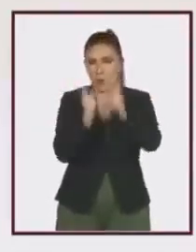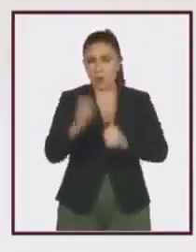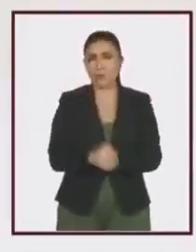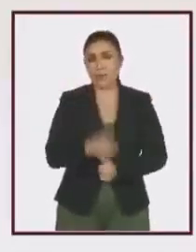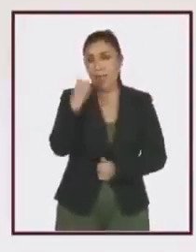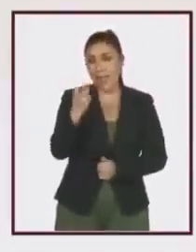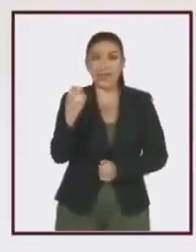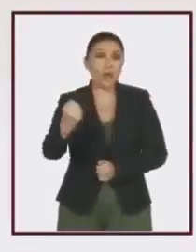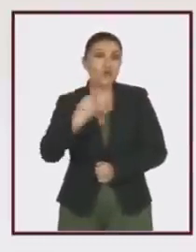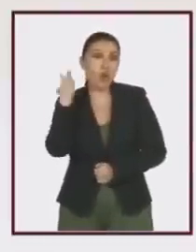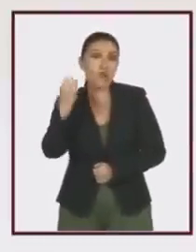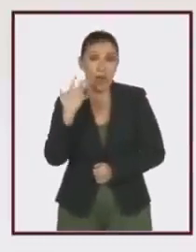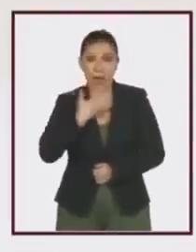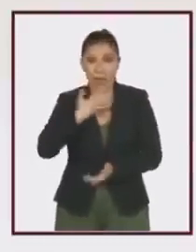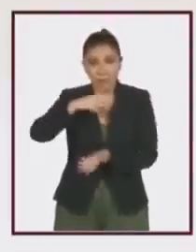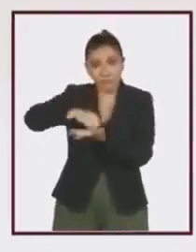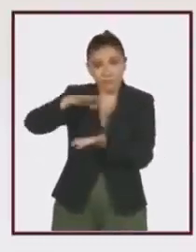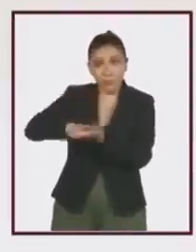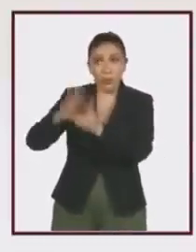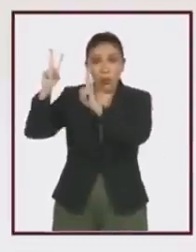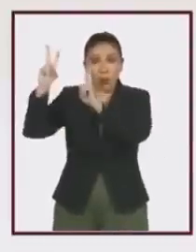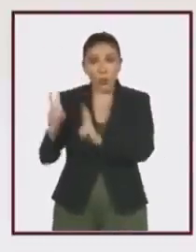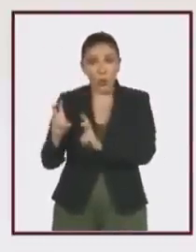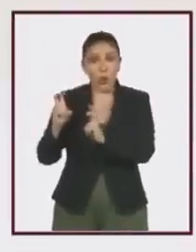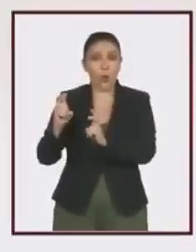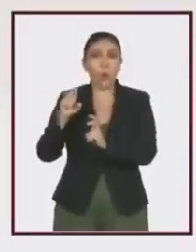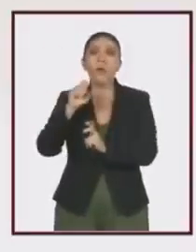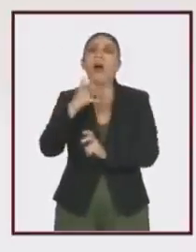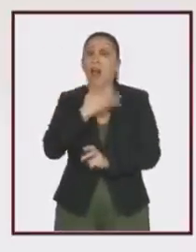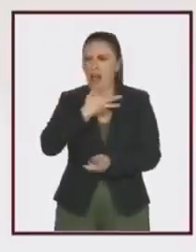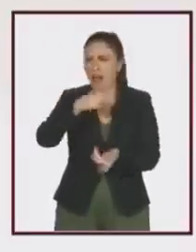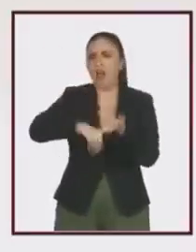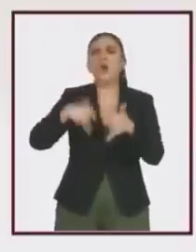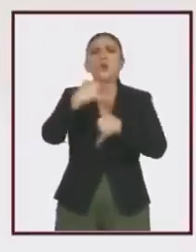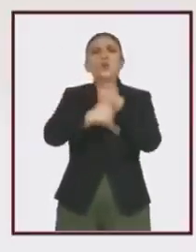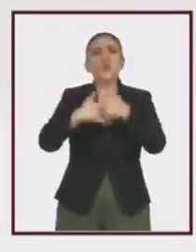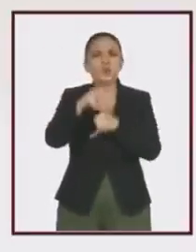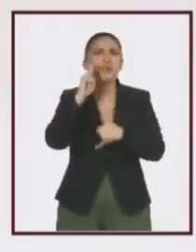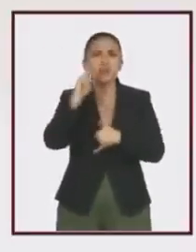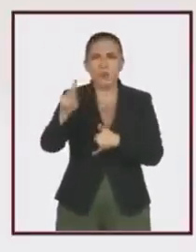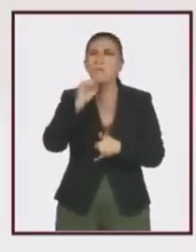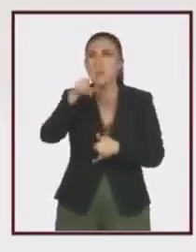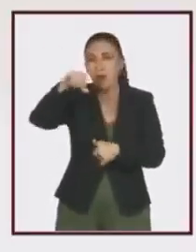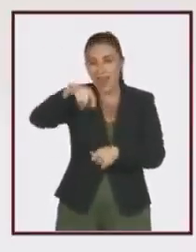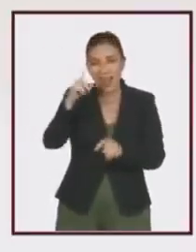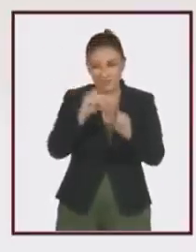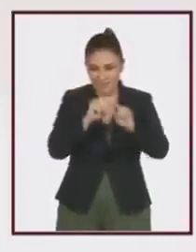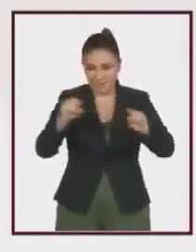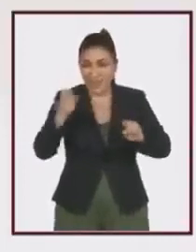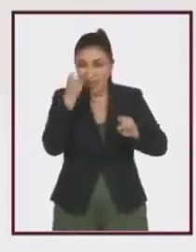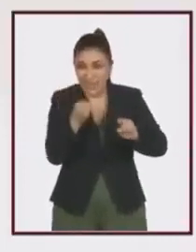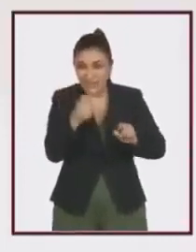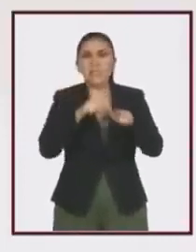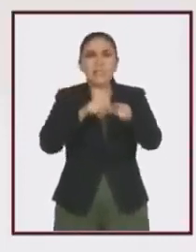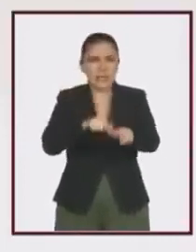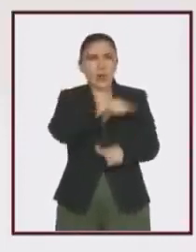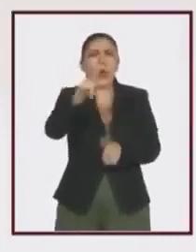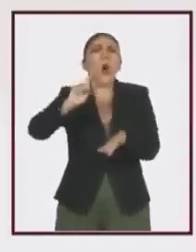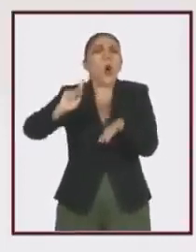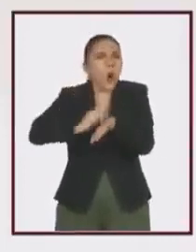la conferencia? Sí, se va a quedar en los mismos canales por donde están observando este video, maestra Guadalupe, para que esté a su